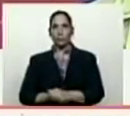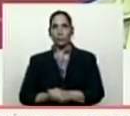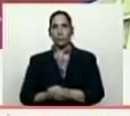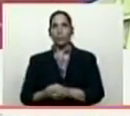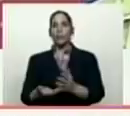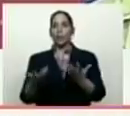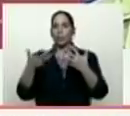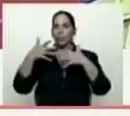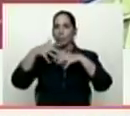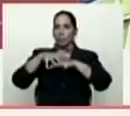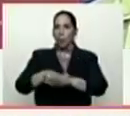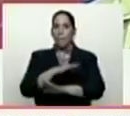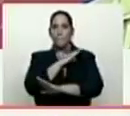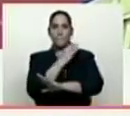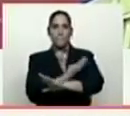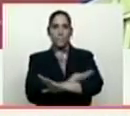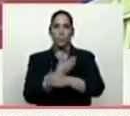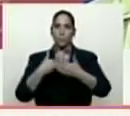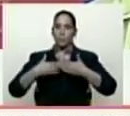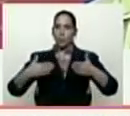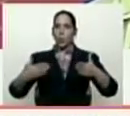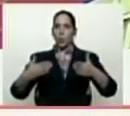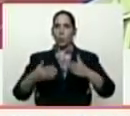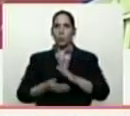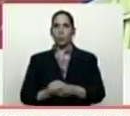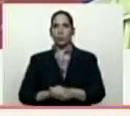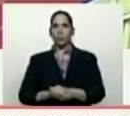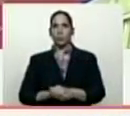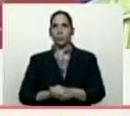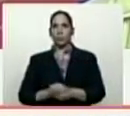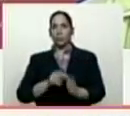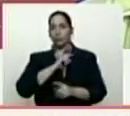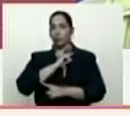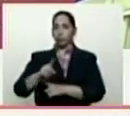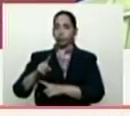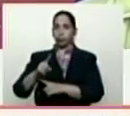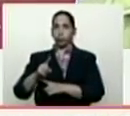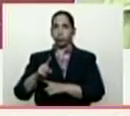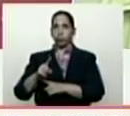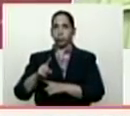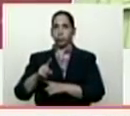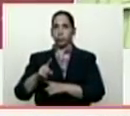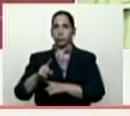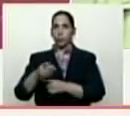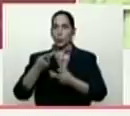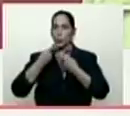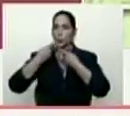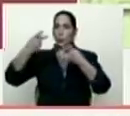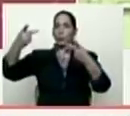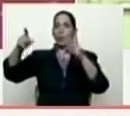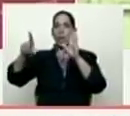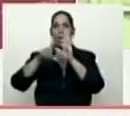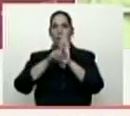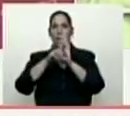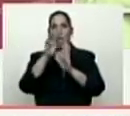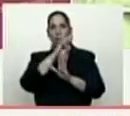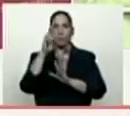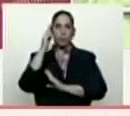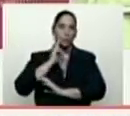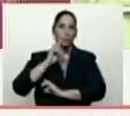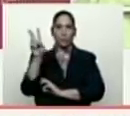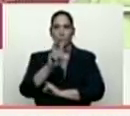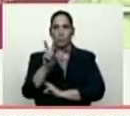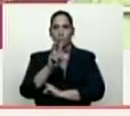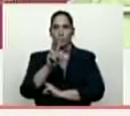armonía con los poderes públicos constituidos, dictadas por este órgano soberano y publicadas en la Gaceta Oficial de la República Bolivariana de Venezuela